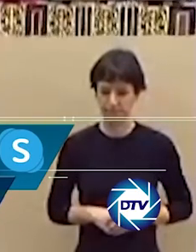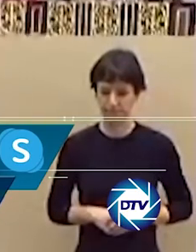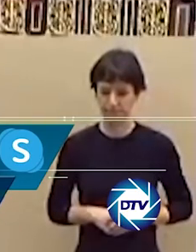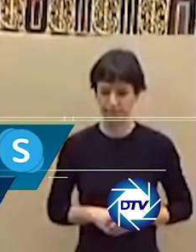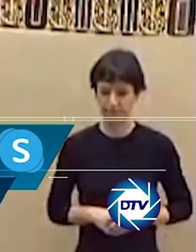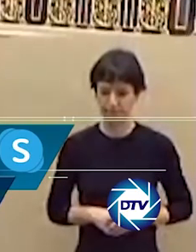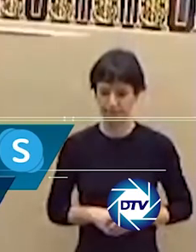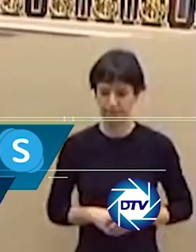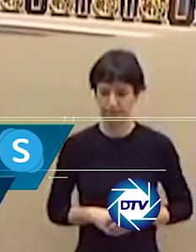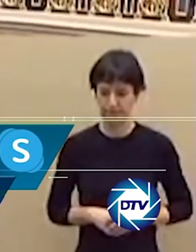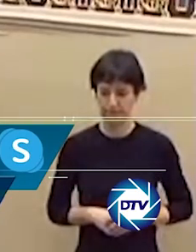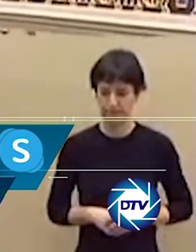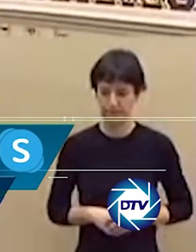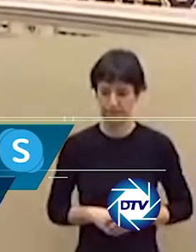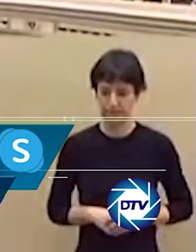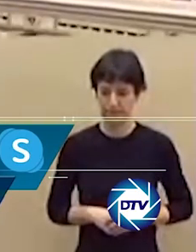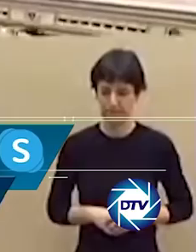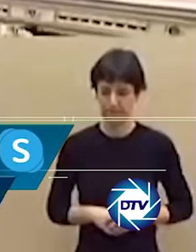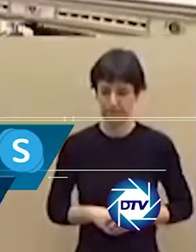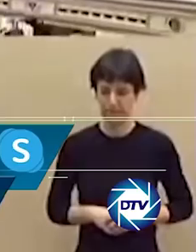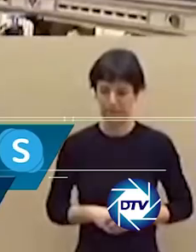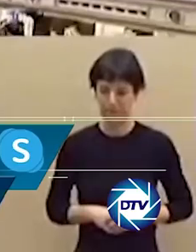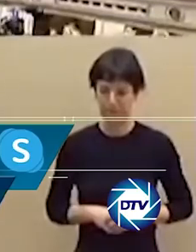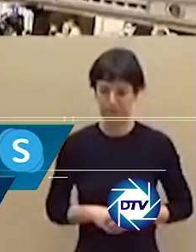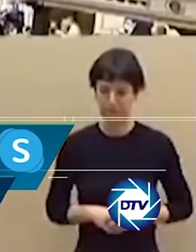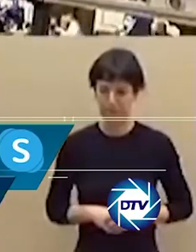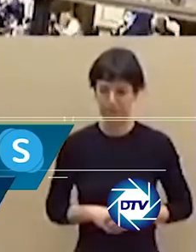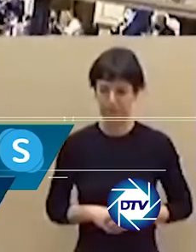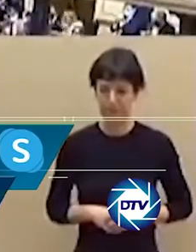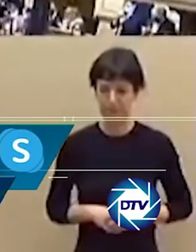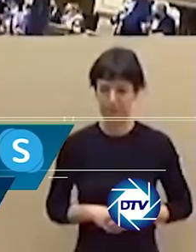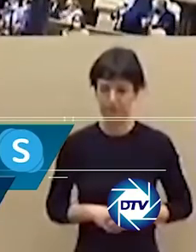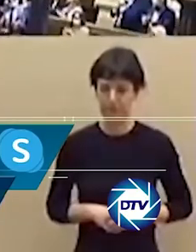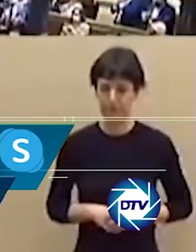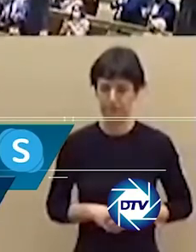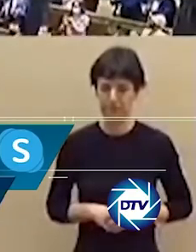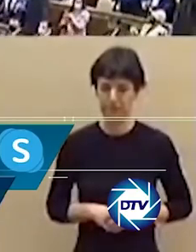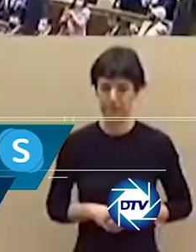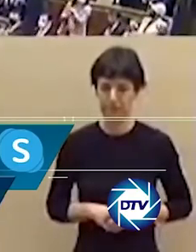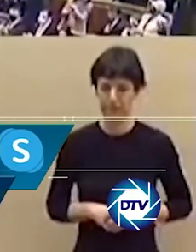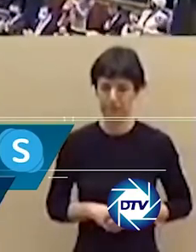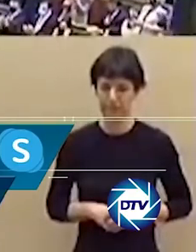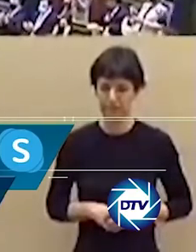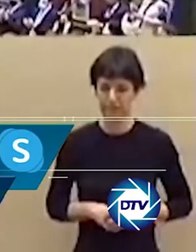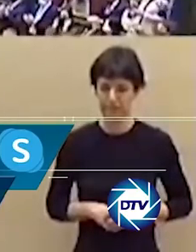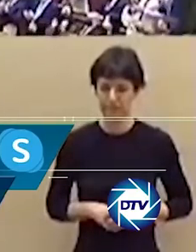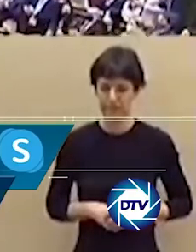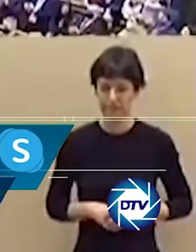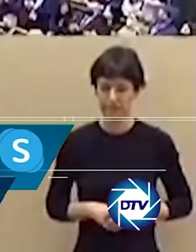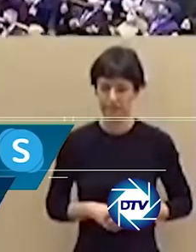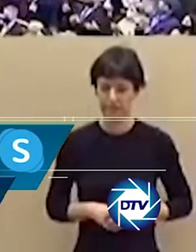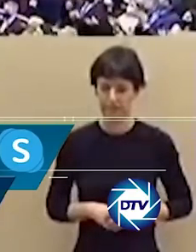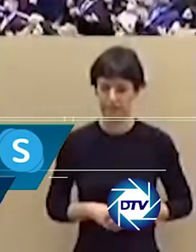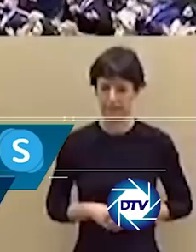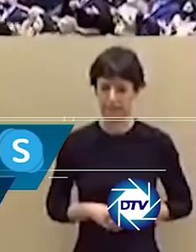digamos, donde ha estado, a cuyos parlamentos se ha dirigido. Esto solo hay que tomarlo como el esfuerzo de una